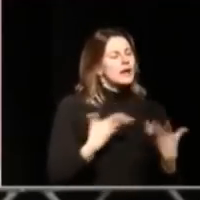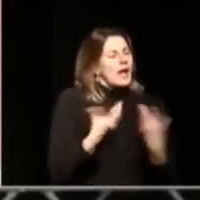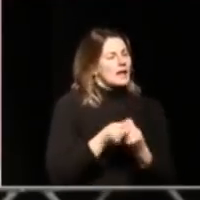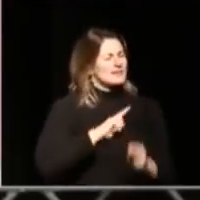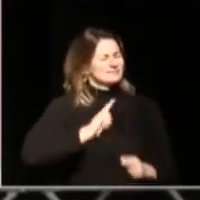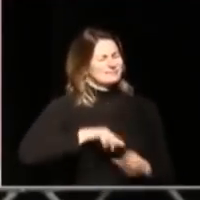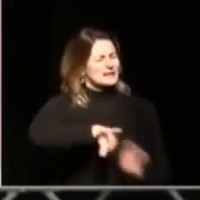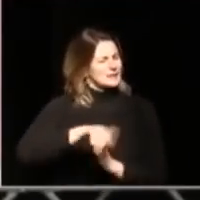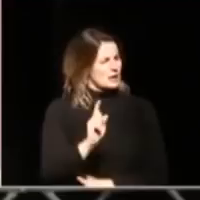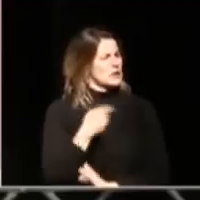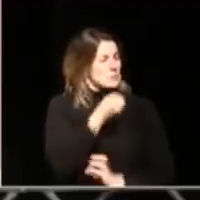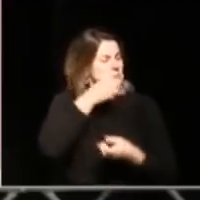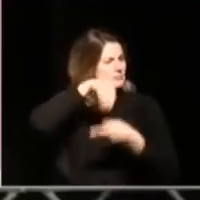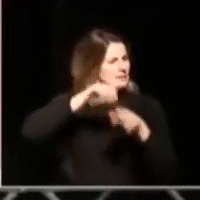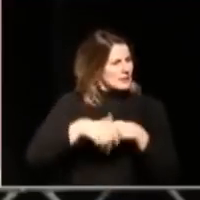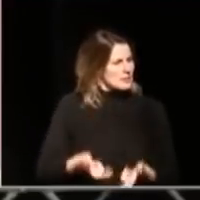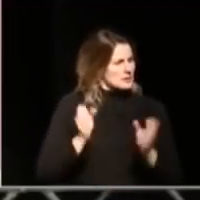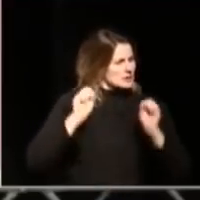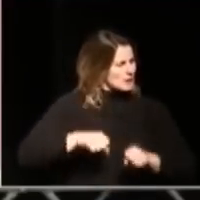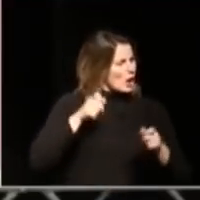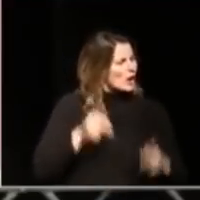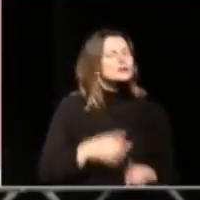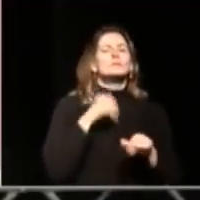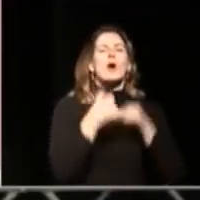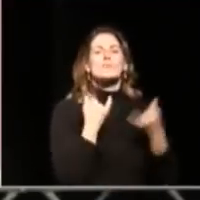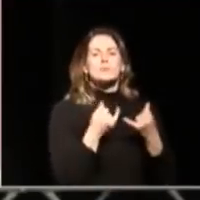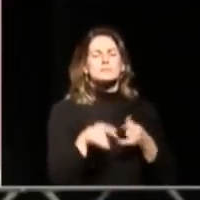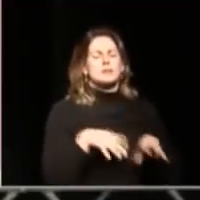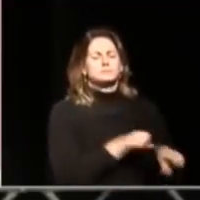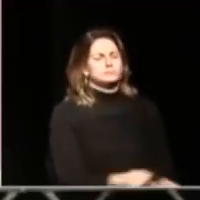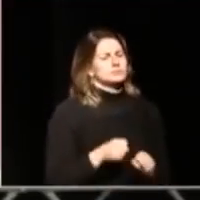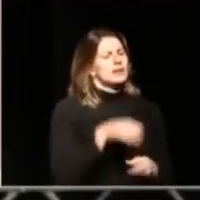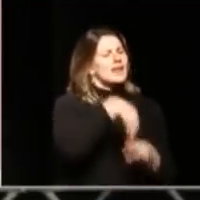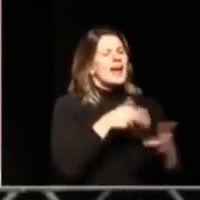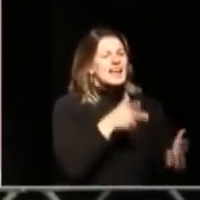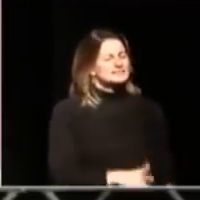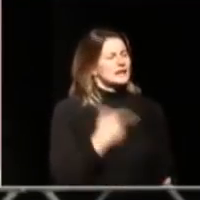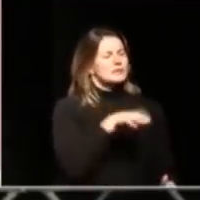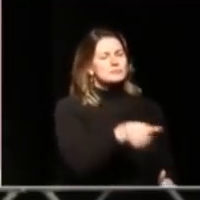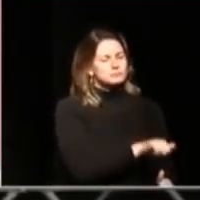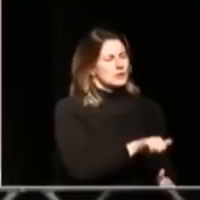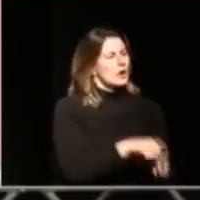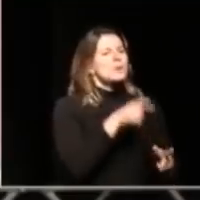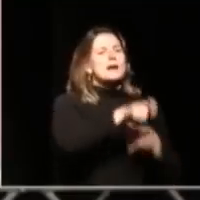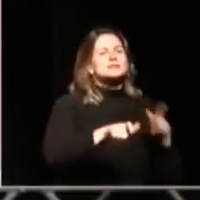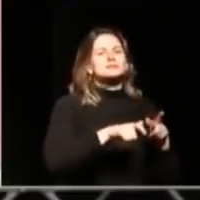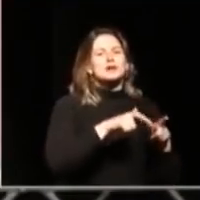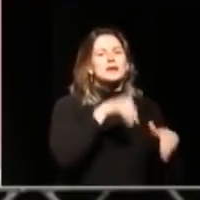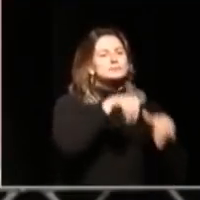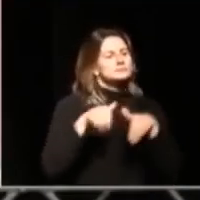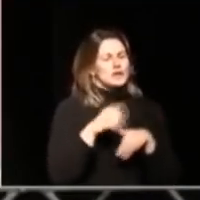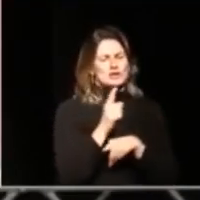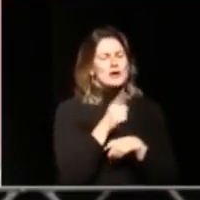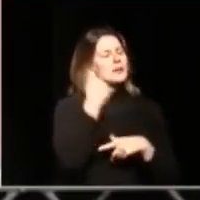eso es perfectamente legítimo en democracia. El problema es que ha estado ocupando un escaño que no se elige por votación popular, que eligen las